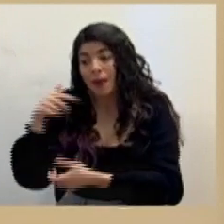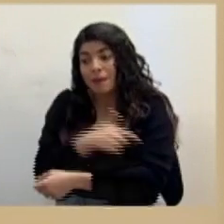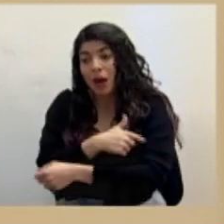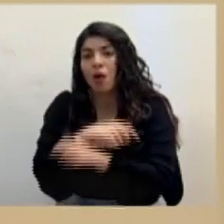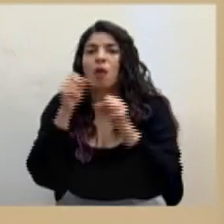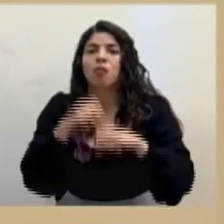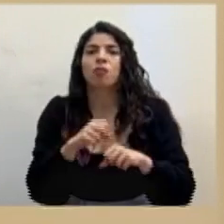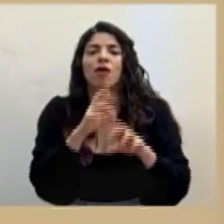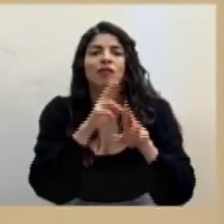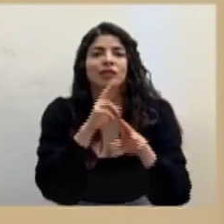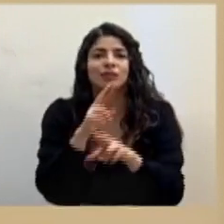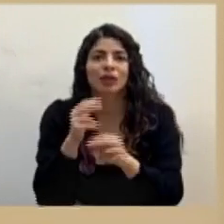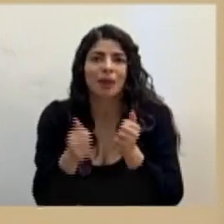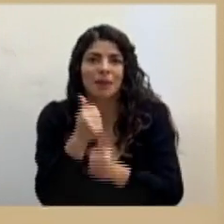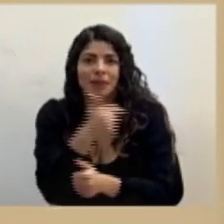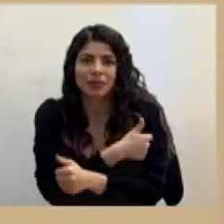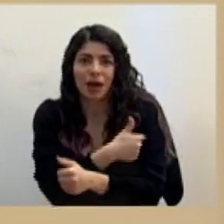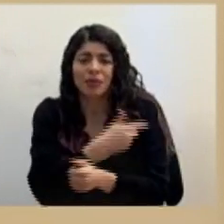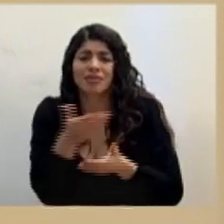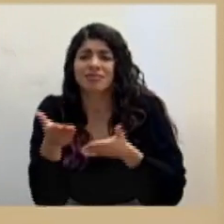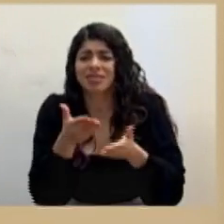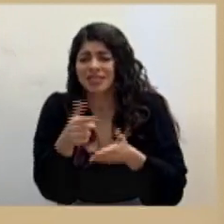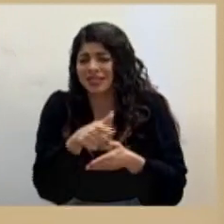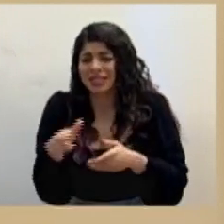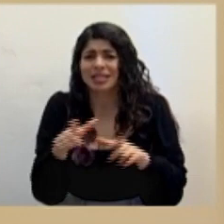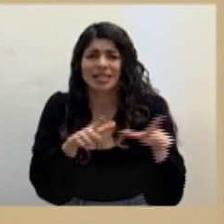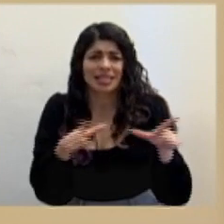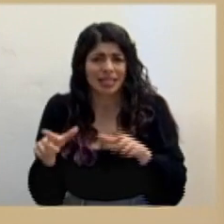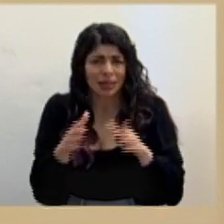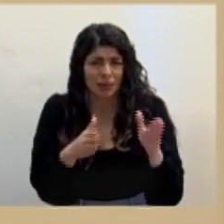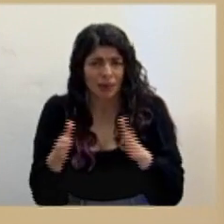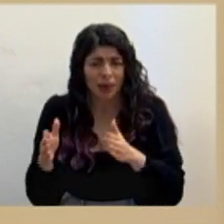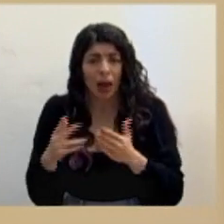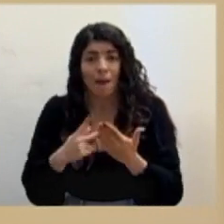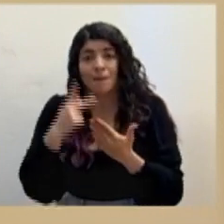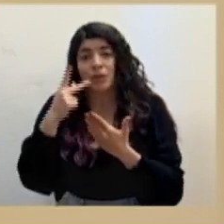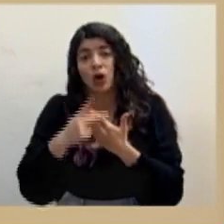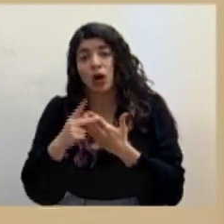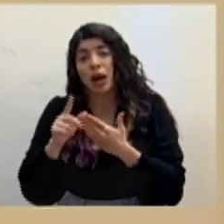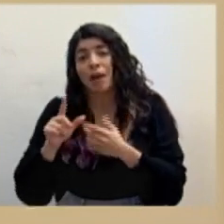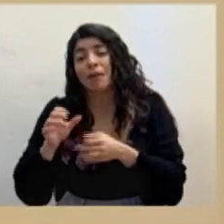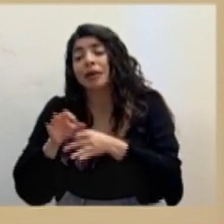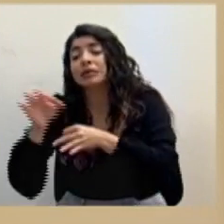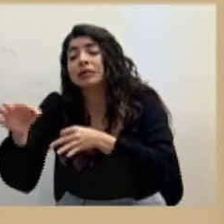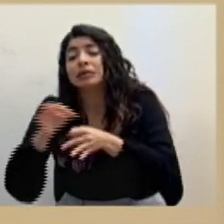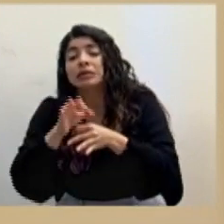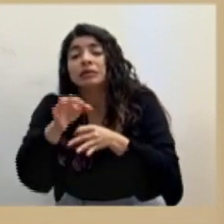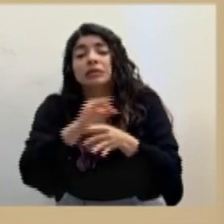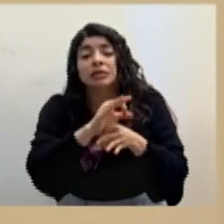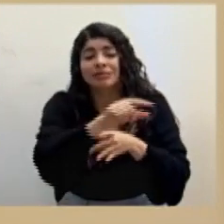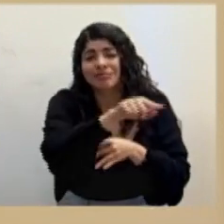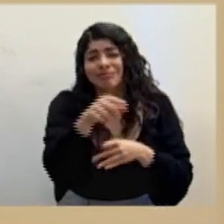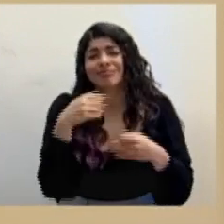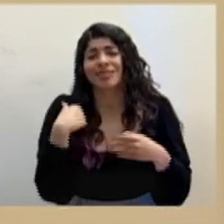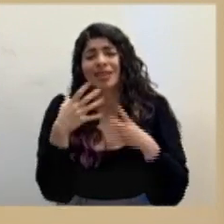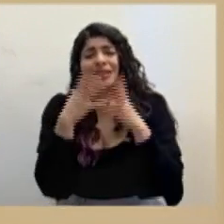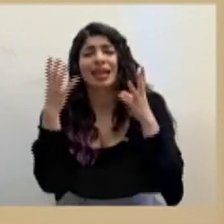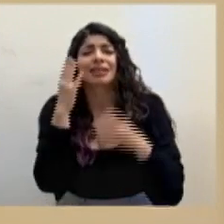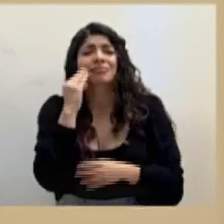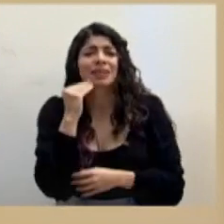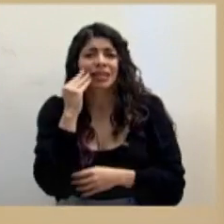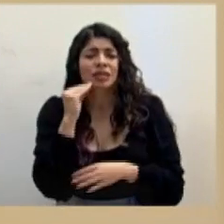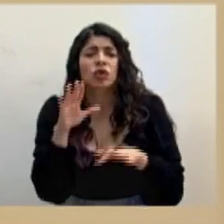Realmente los servicios están preparados, los programas de inmunizaciones locales tienen amplia experiencia en el